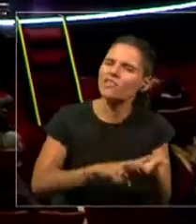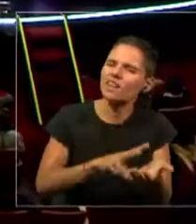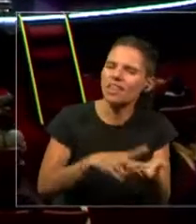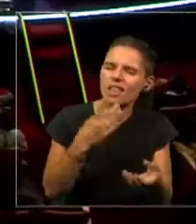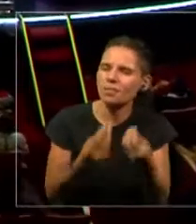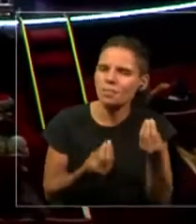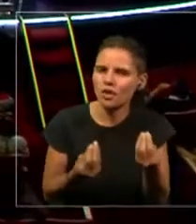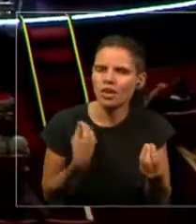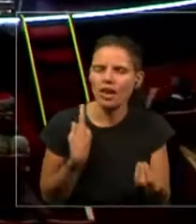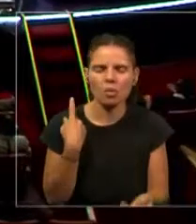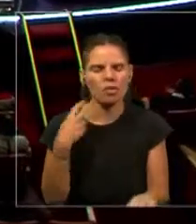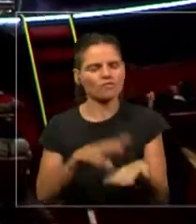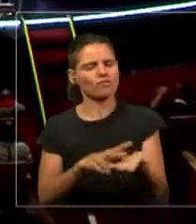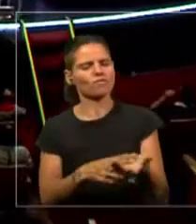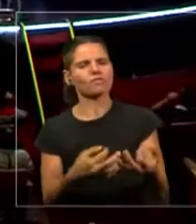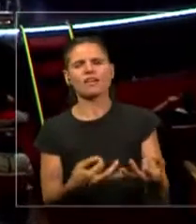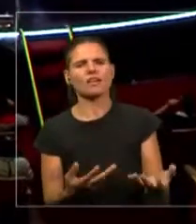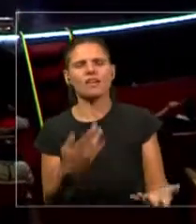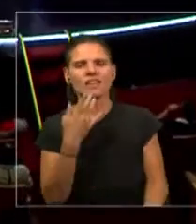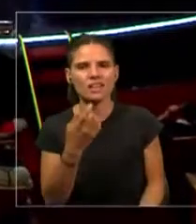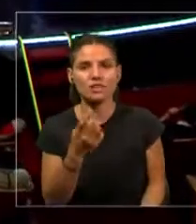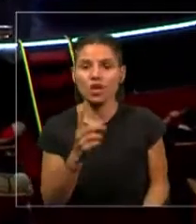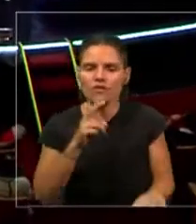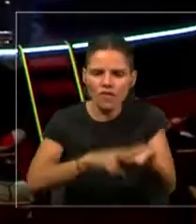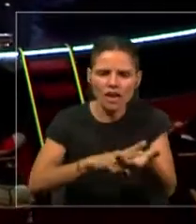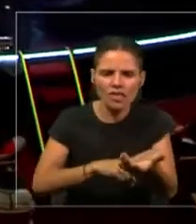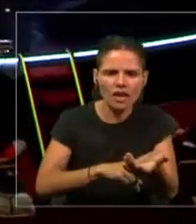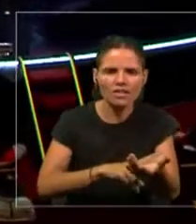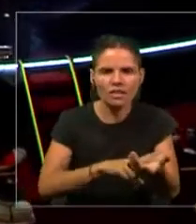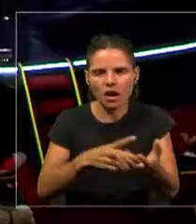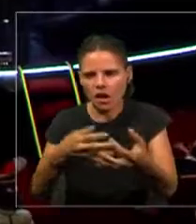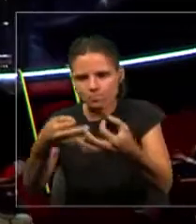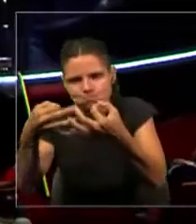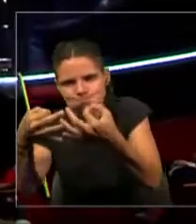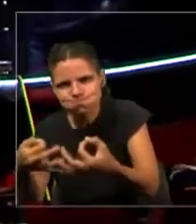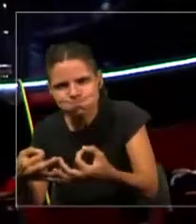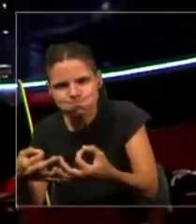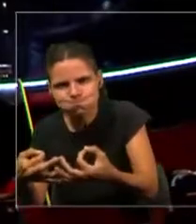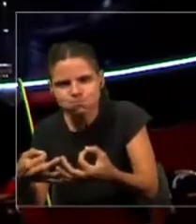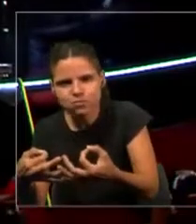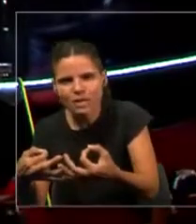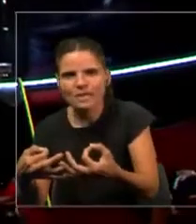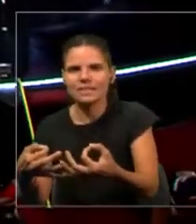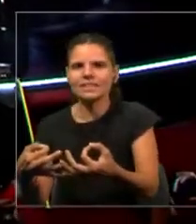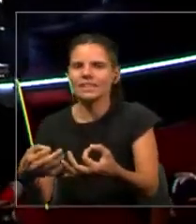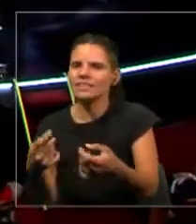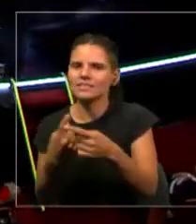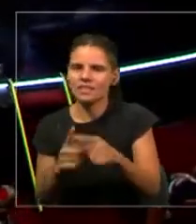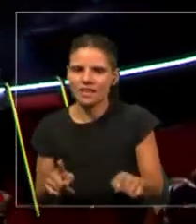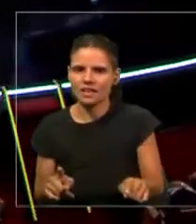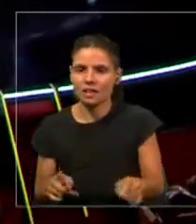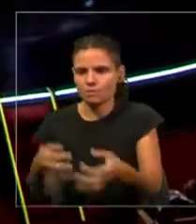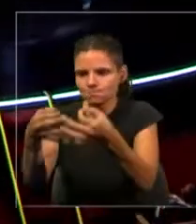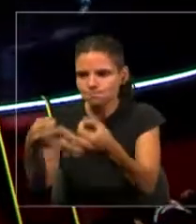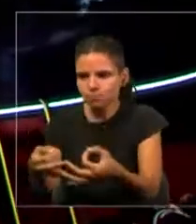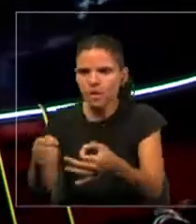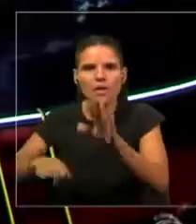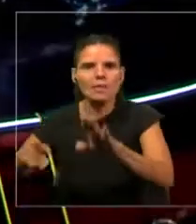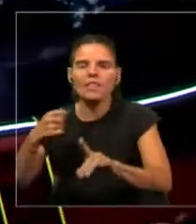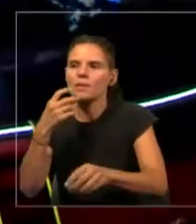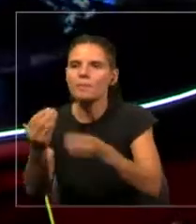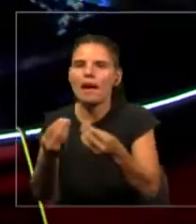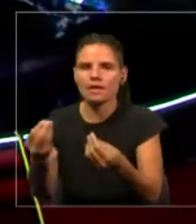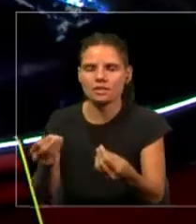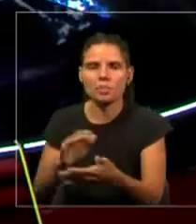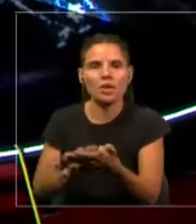verdad? Porque la verdad, a la diferencia de la exactitud es factual. Tiene que ver con hechos. Por ejemplo, el día de